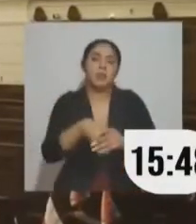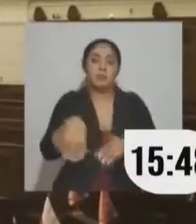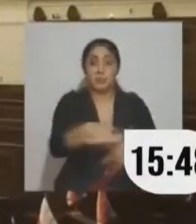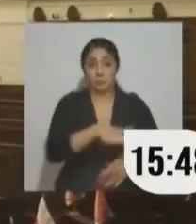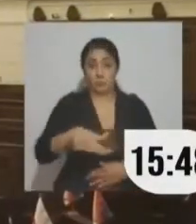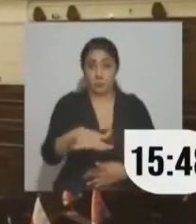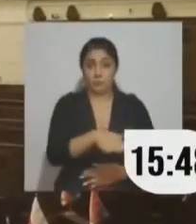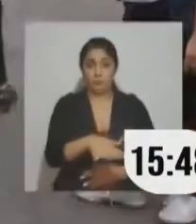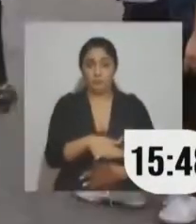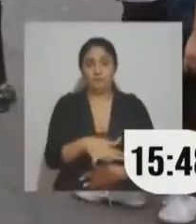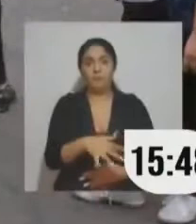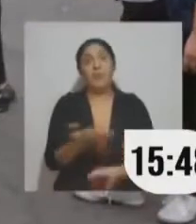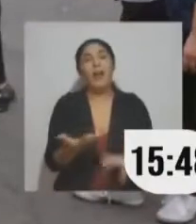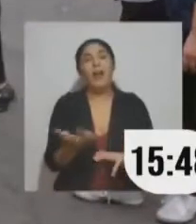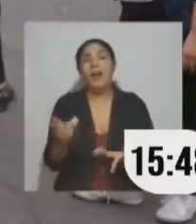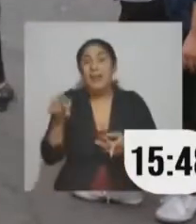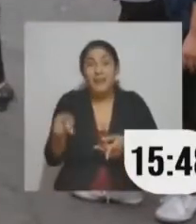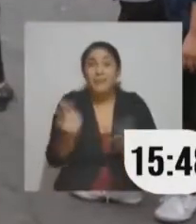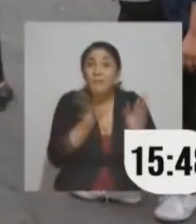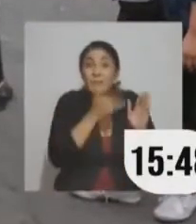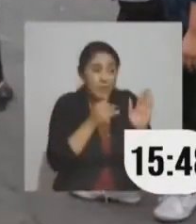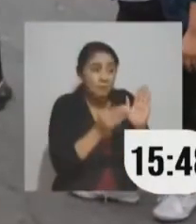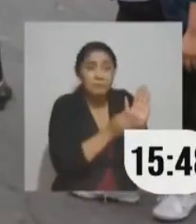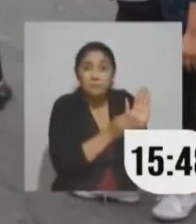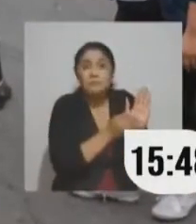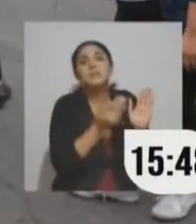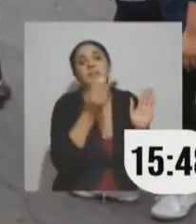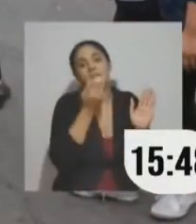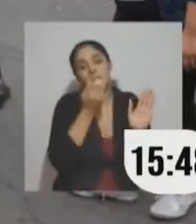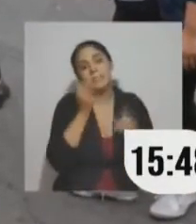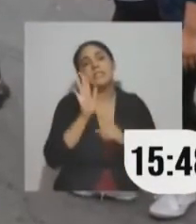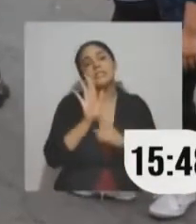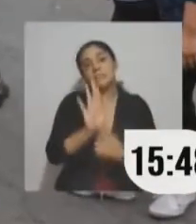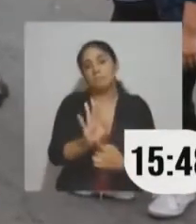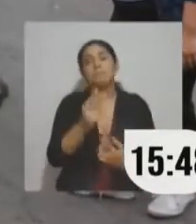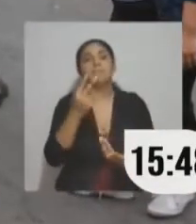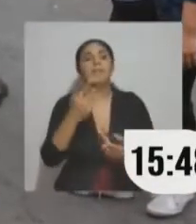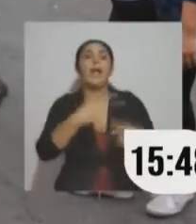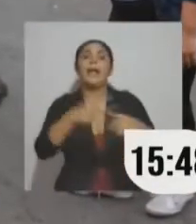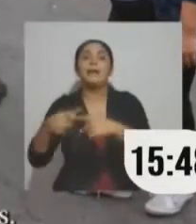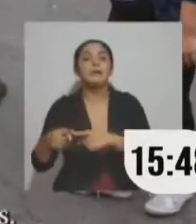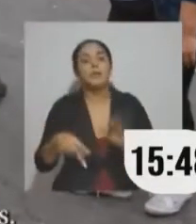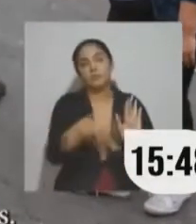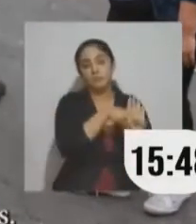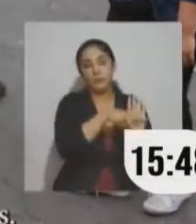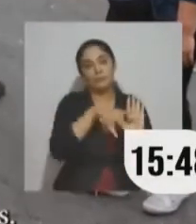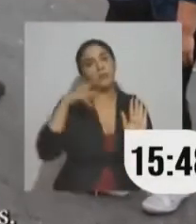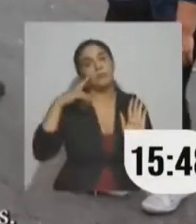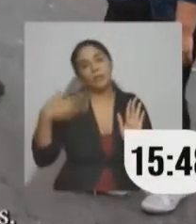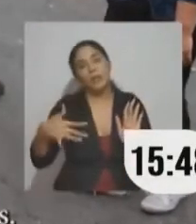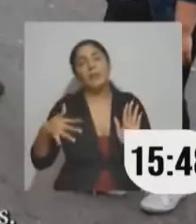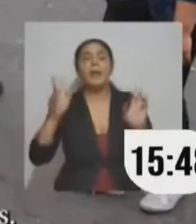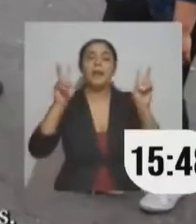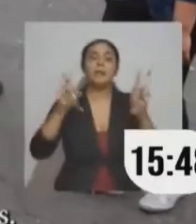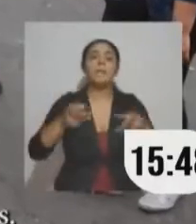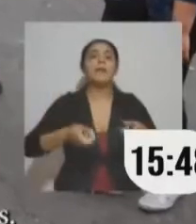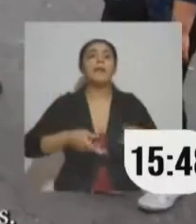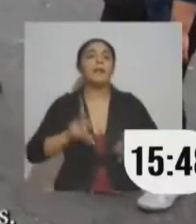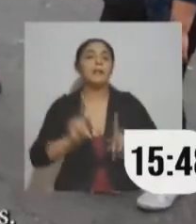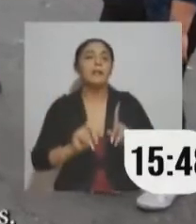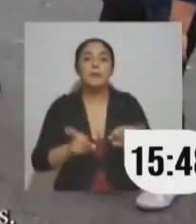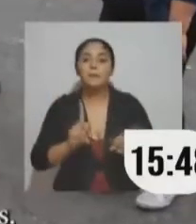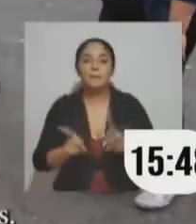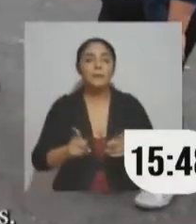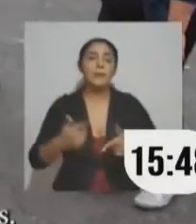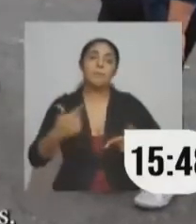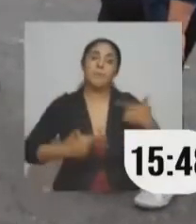que siempre decimos, ¿no? Mamá, papá. Es también bastante extraña, porque pensemos que el 42.4% de las familias en Chile son conformadas